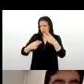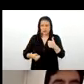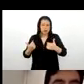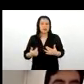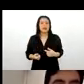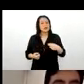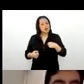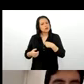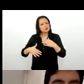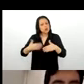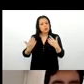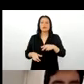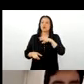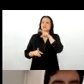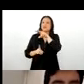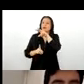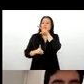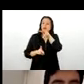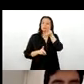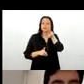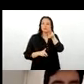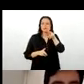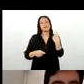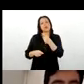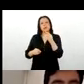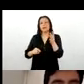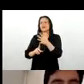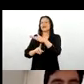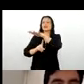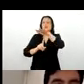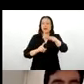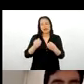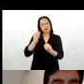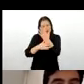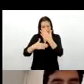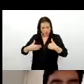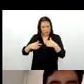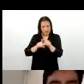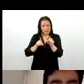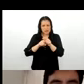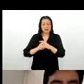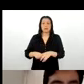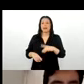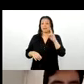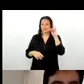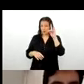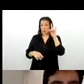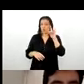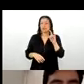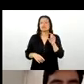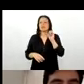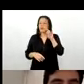podemos observar, aparte del paisaje, tanto flora y fauna podemos observar las vicuñas, ¿no? En su libre